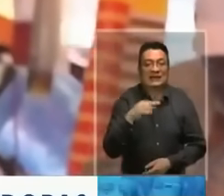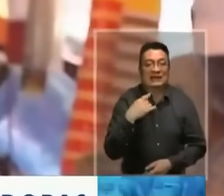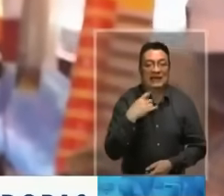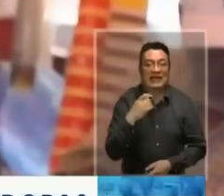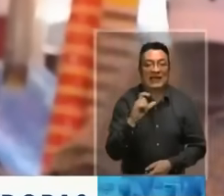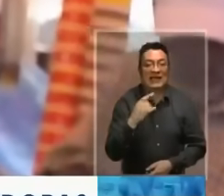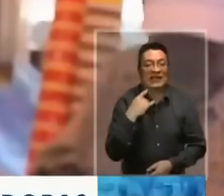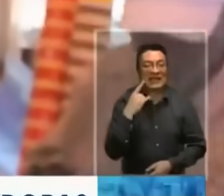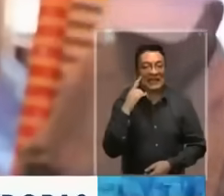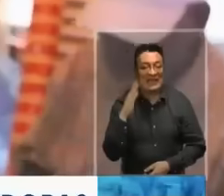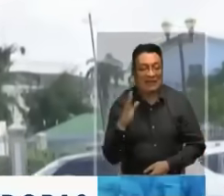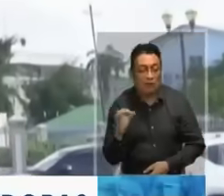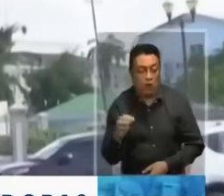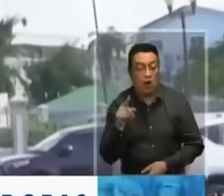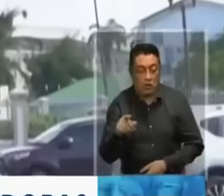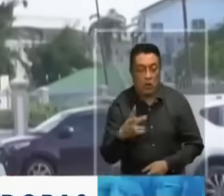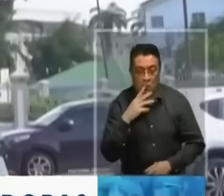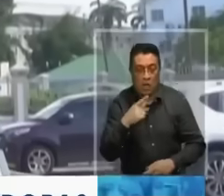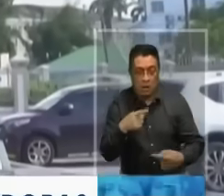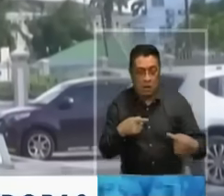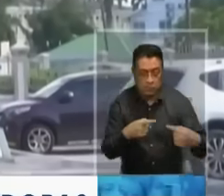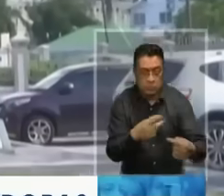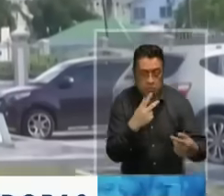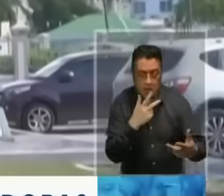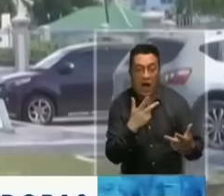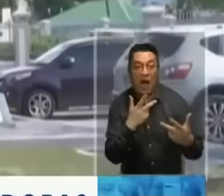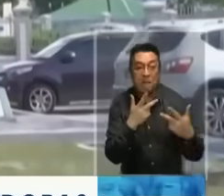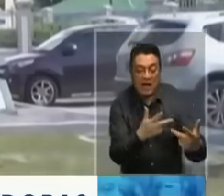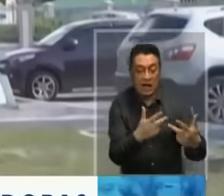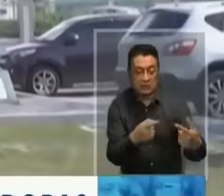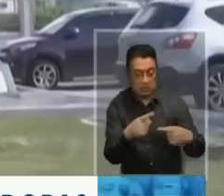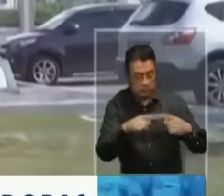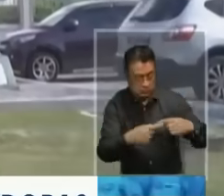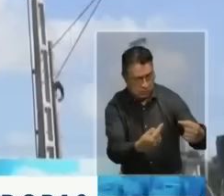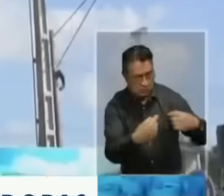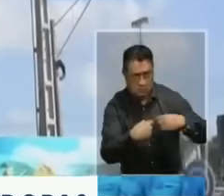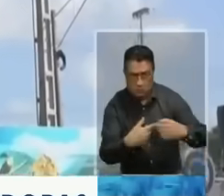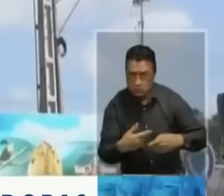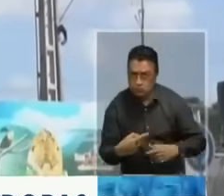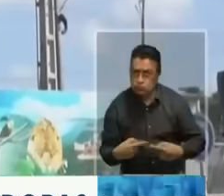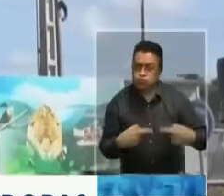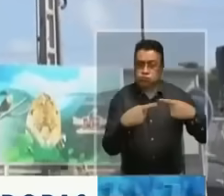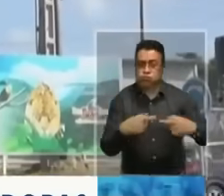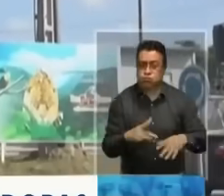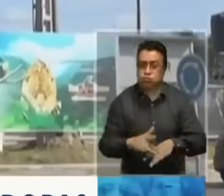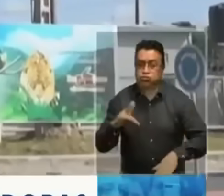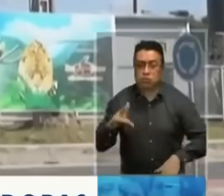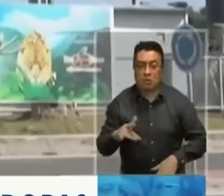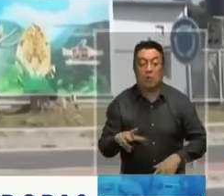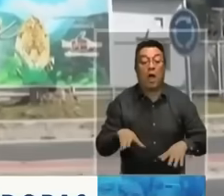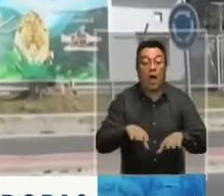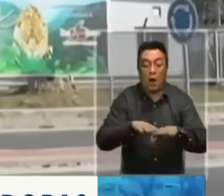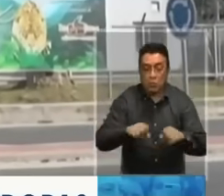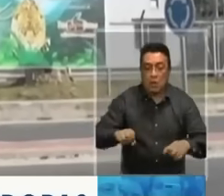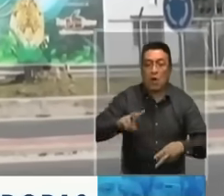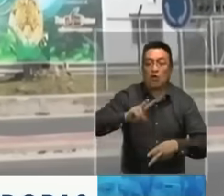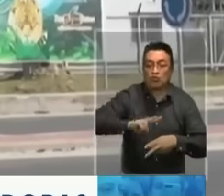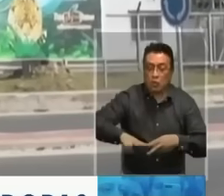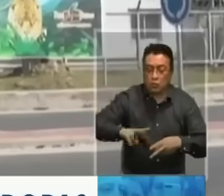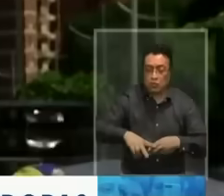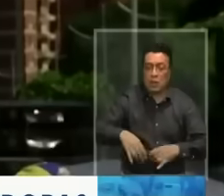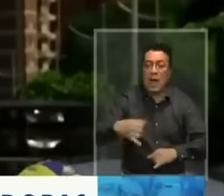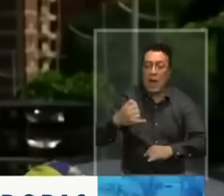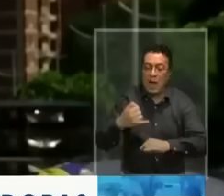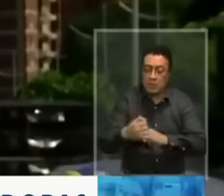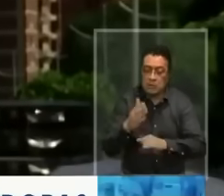en lo que estiman como una amenaza directa sobre su territorio hab acordado solucionarla de modo amistoso